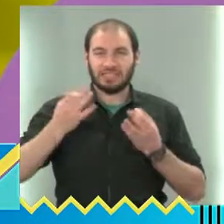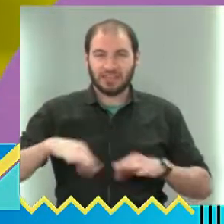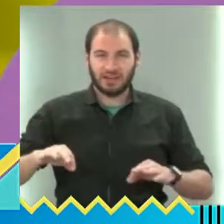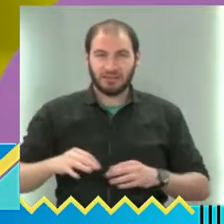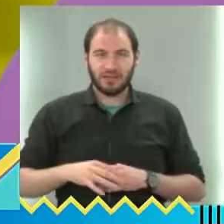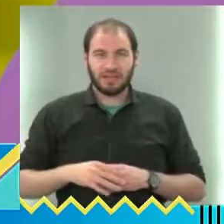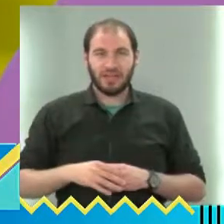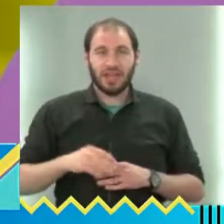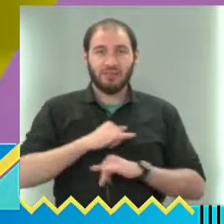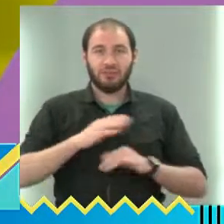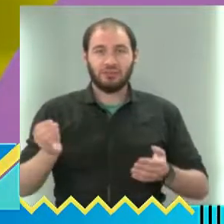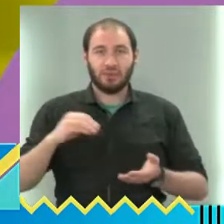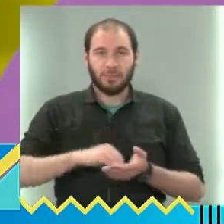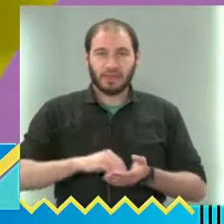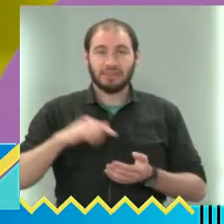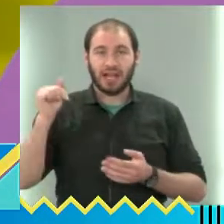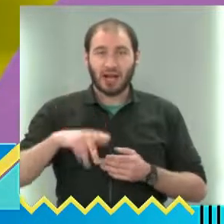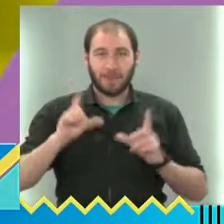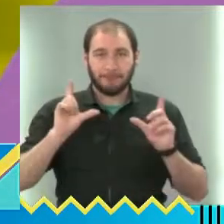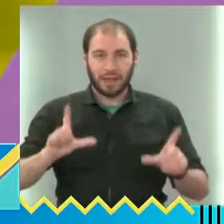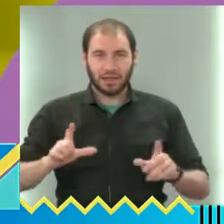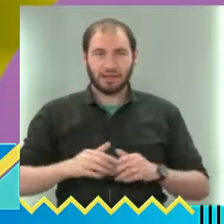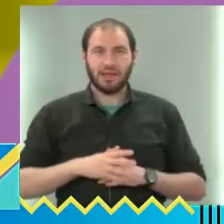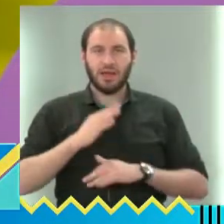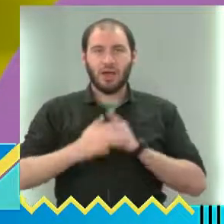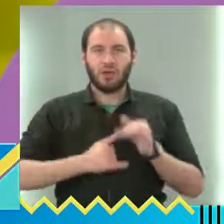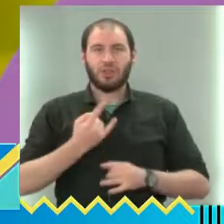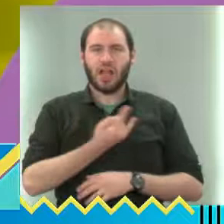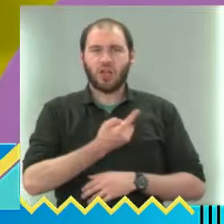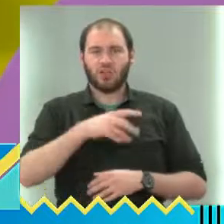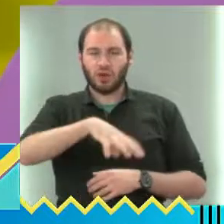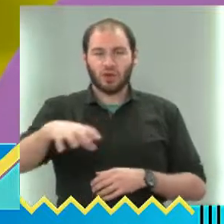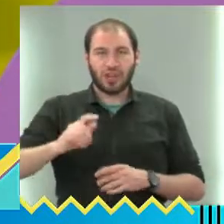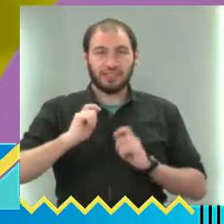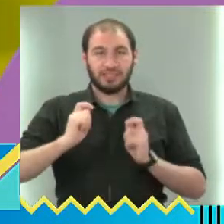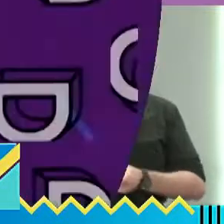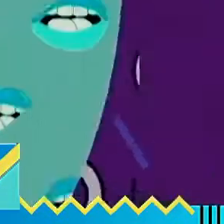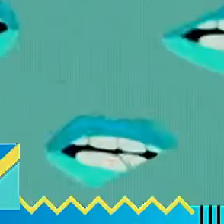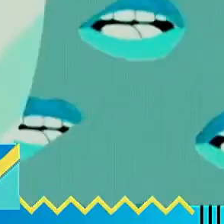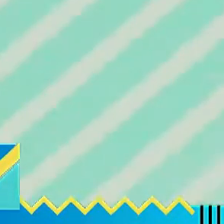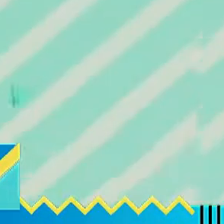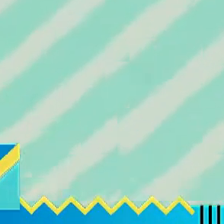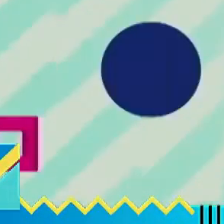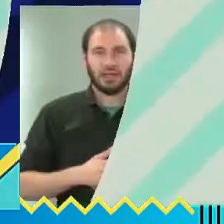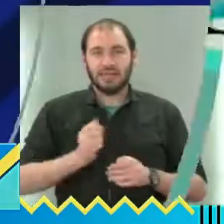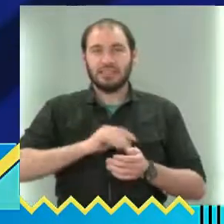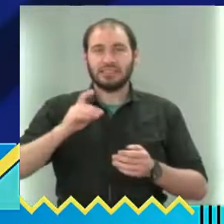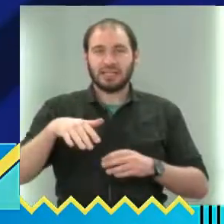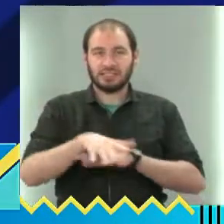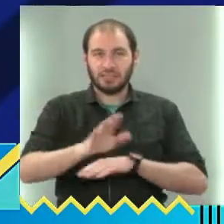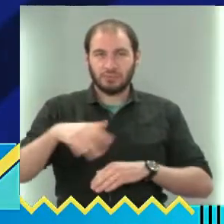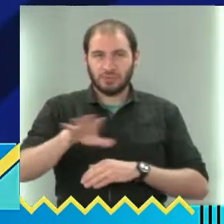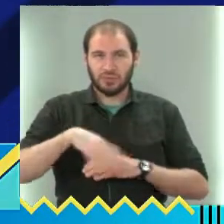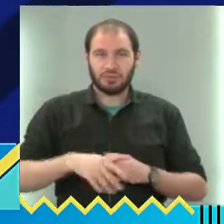para ampliar un poco más de información, tenemos una placa para explicar dónde son los lugares donde se puede donar sangre en el Gran